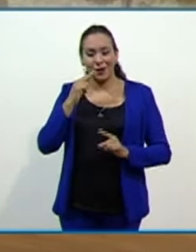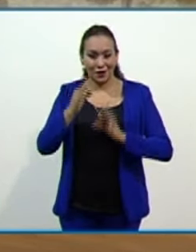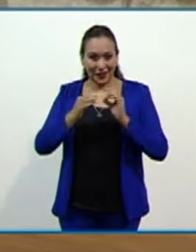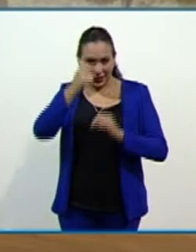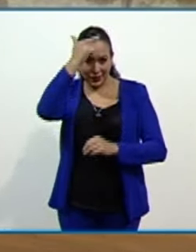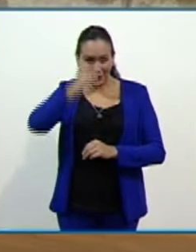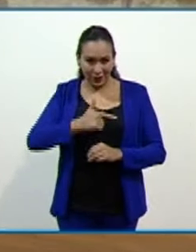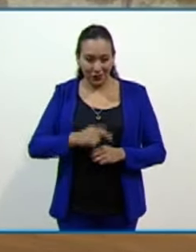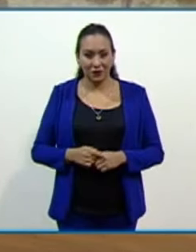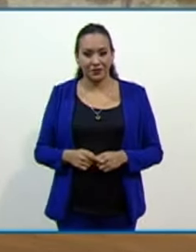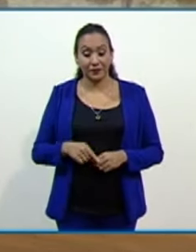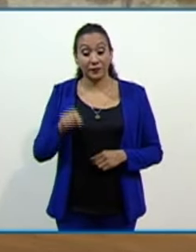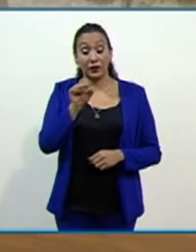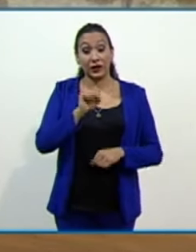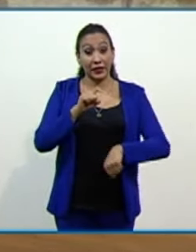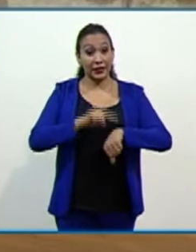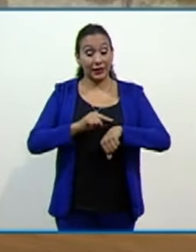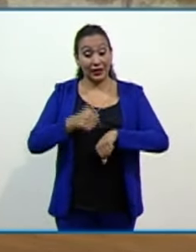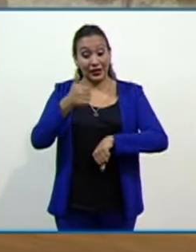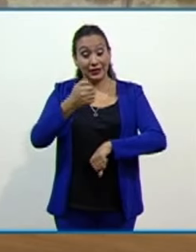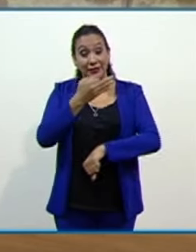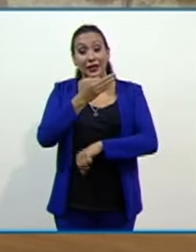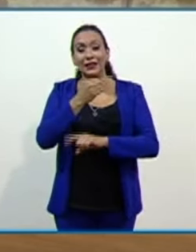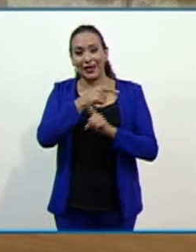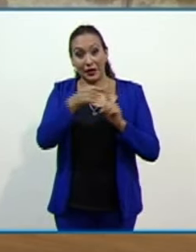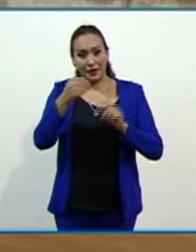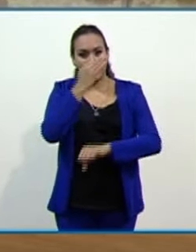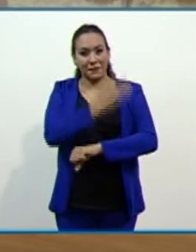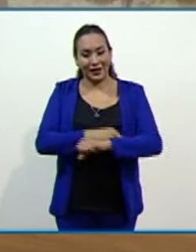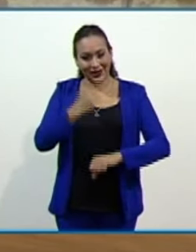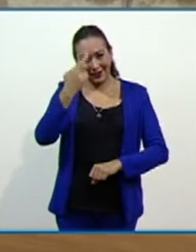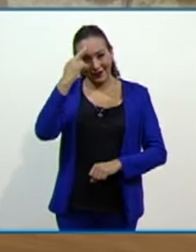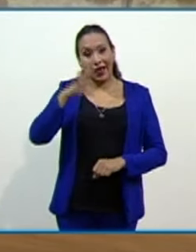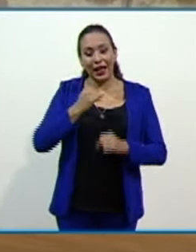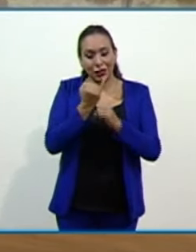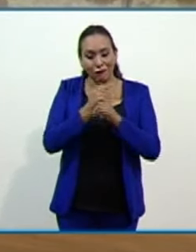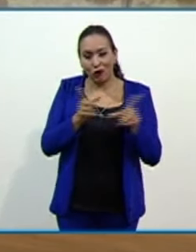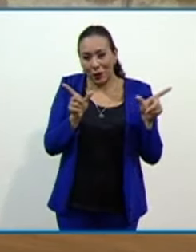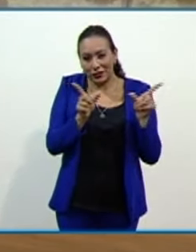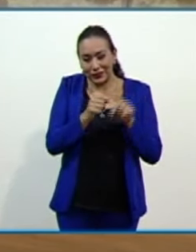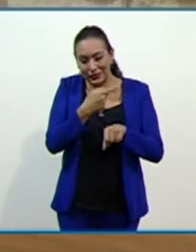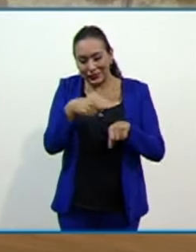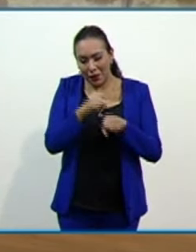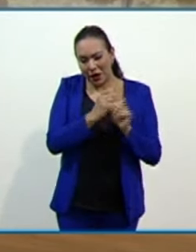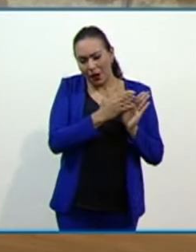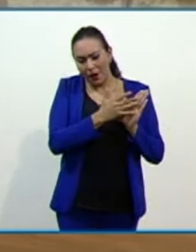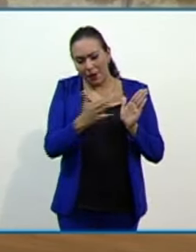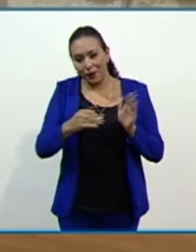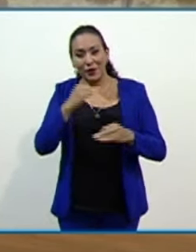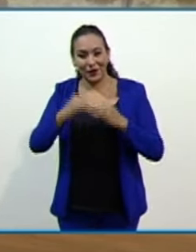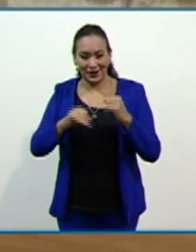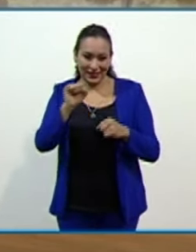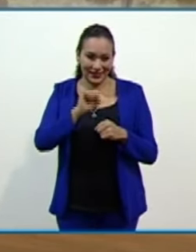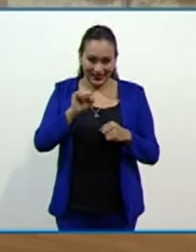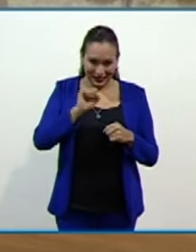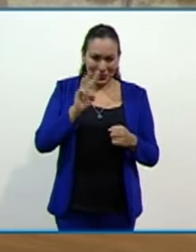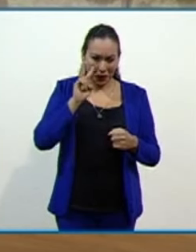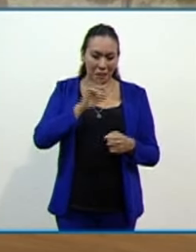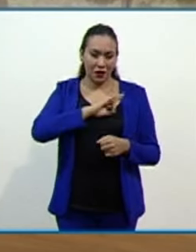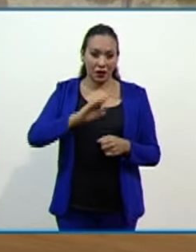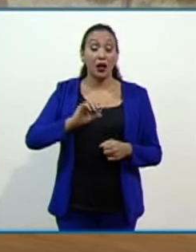nocturno. Este sábado a las 18:30 horas no se pierda Semanario Judicial, resumen de noticias del Poder Judicial de la